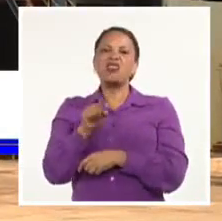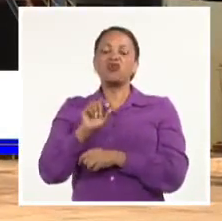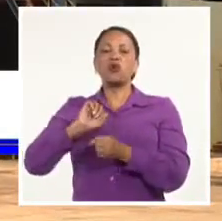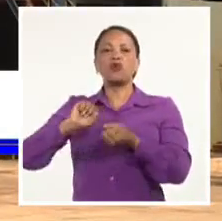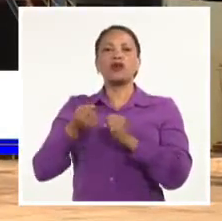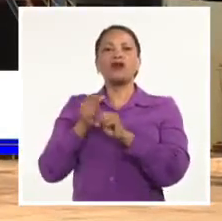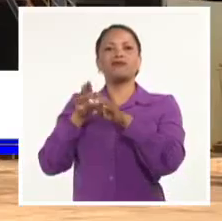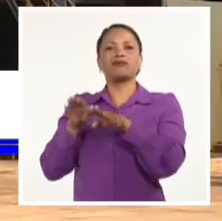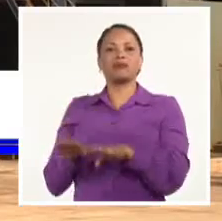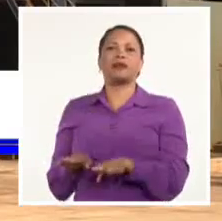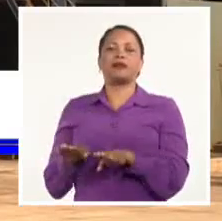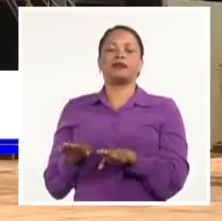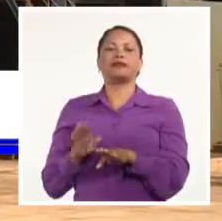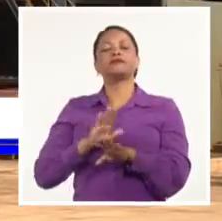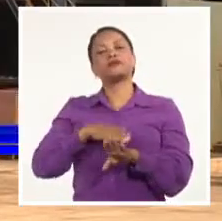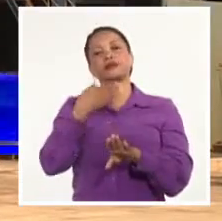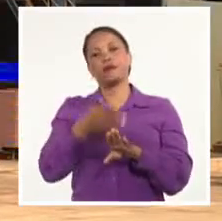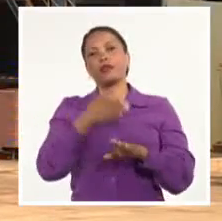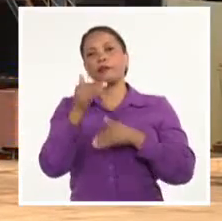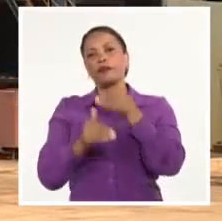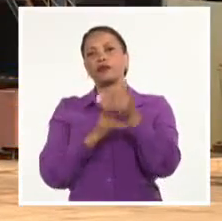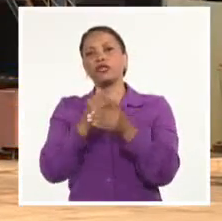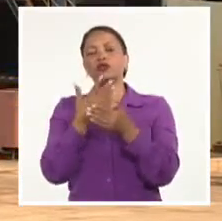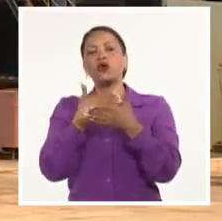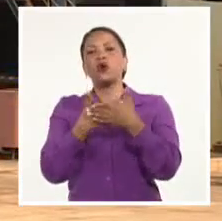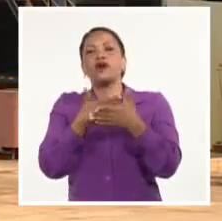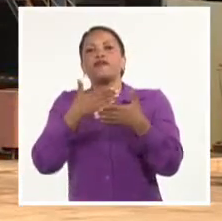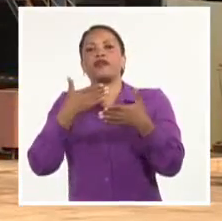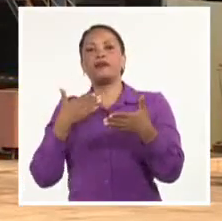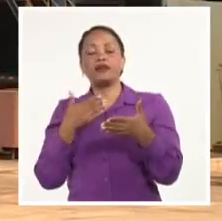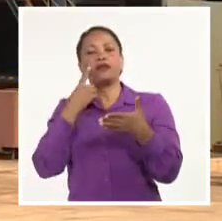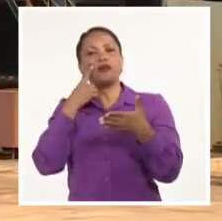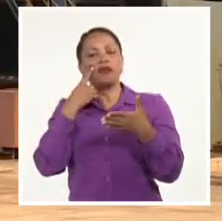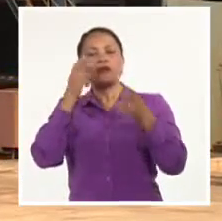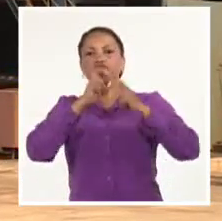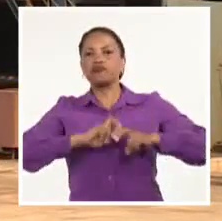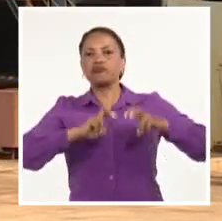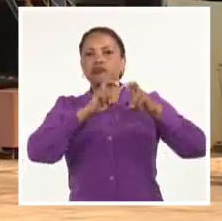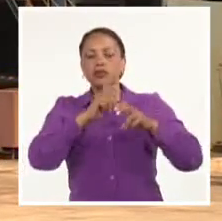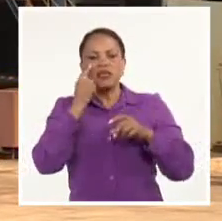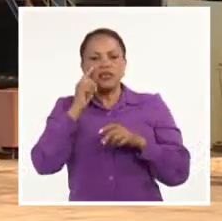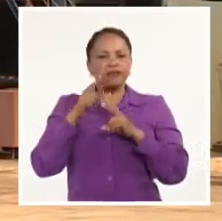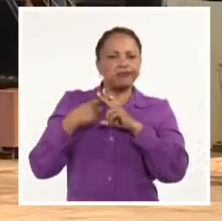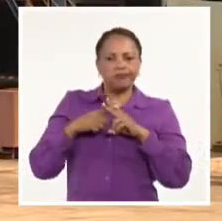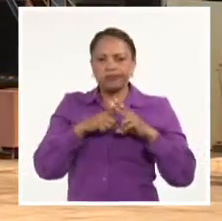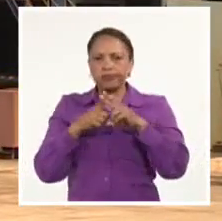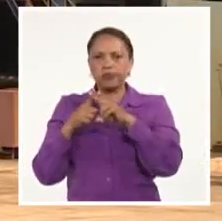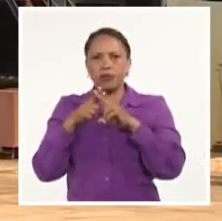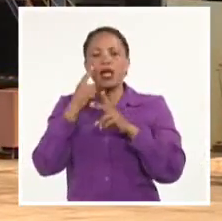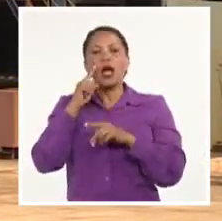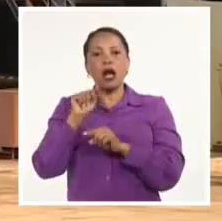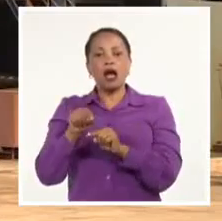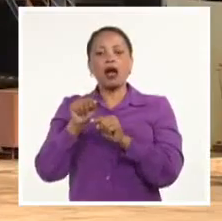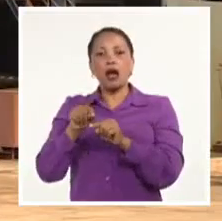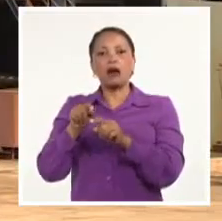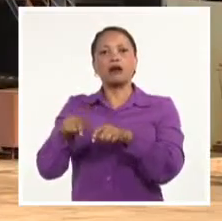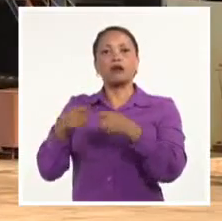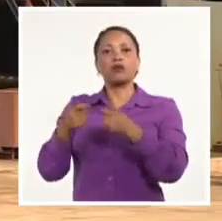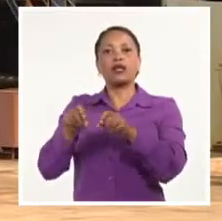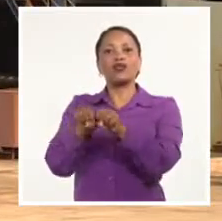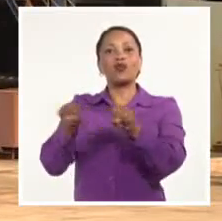producción. Luego, en el proceso de enfriamiento, se inspeccionó y detectamos que había sido una tubería que había